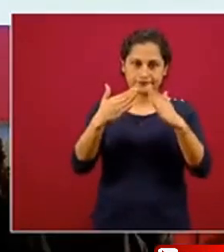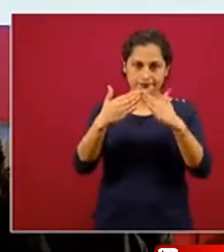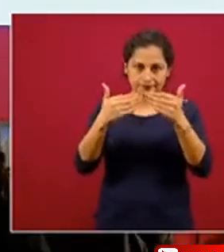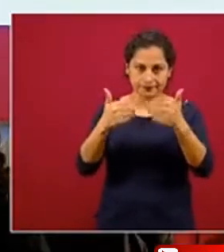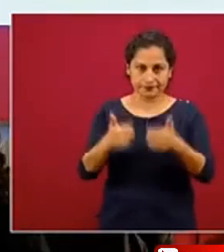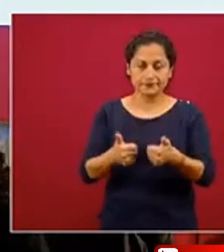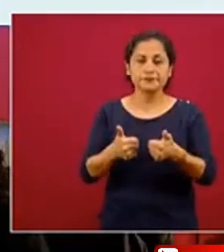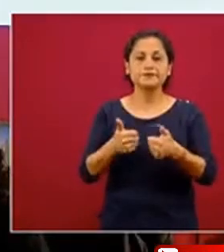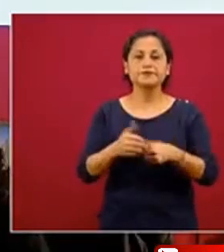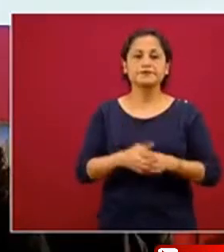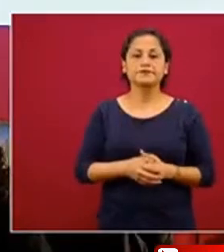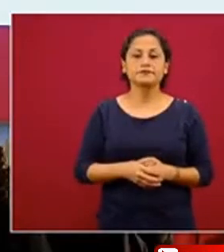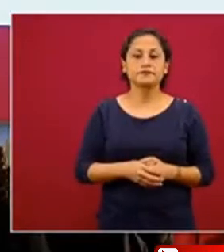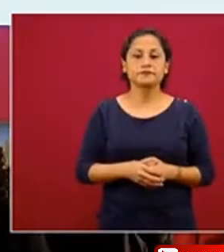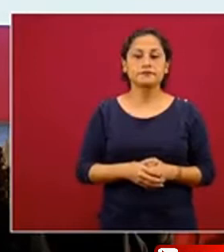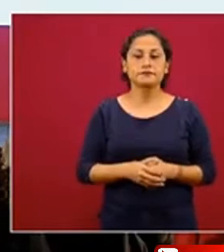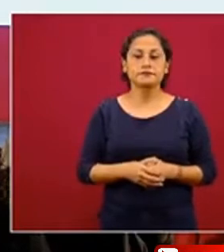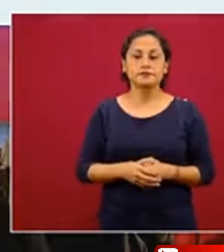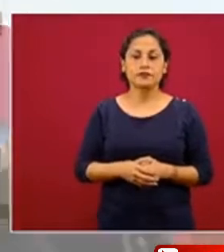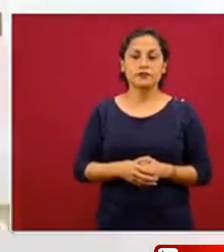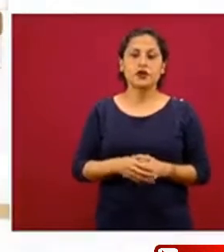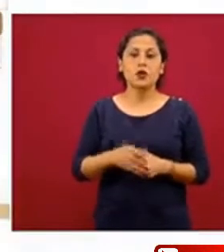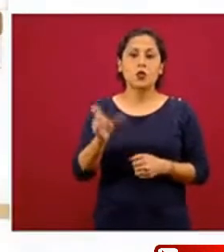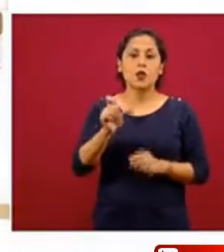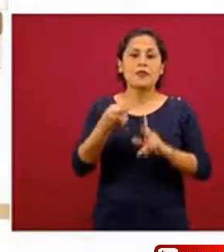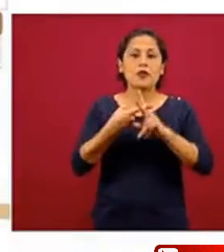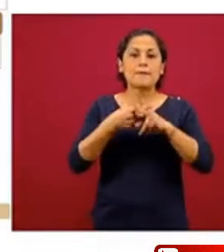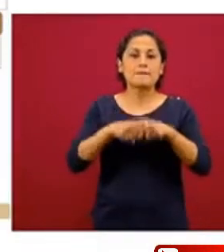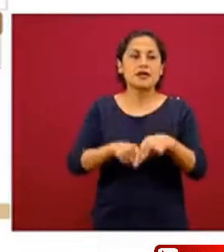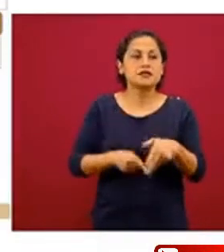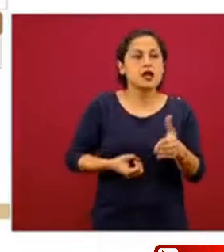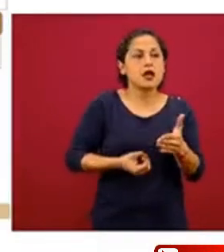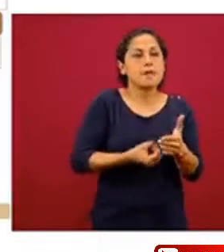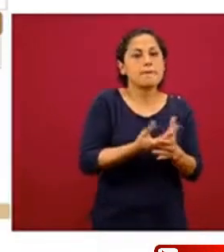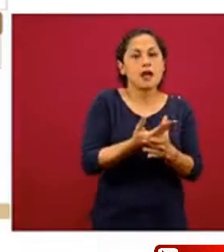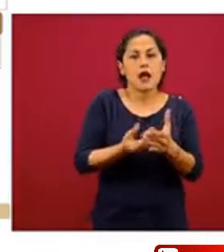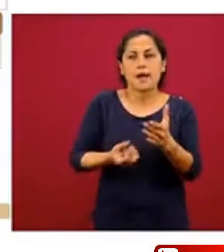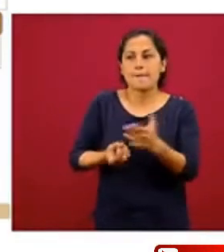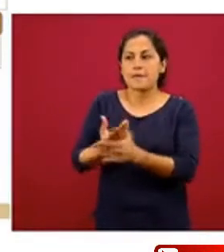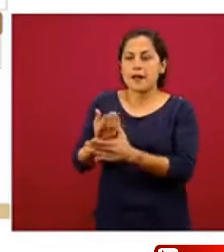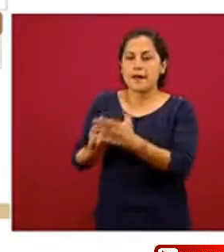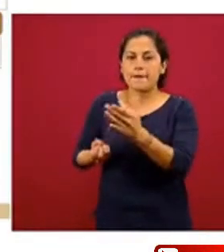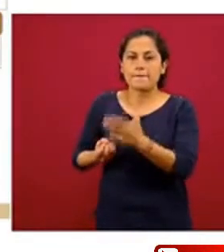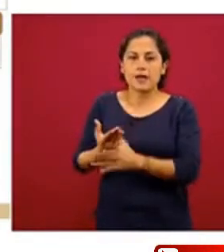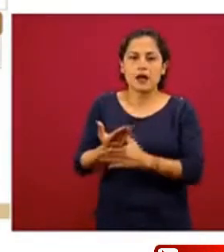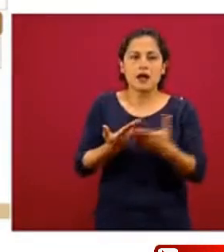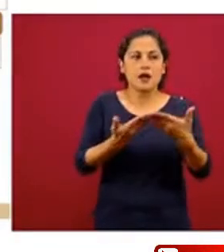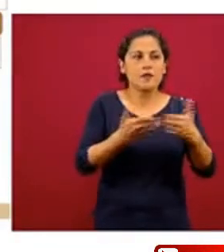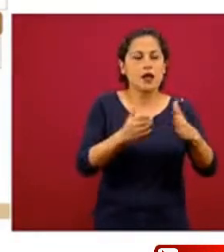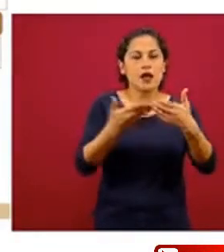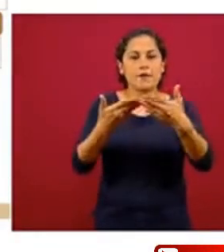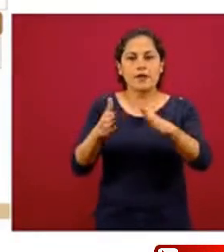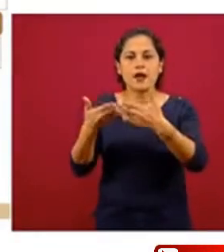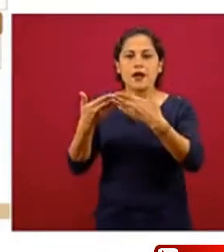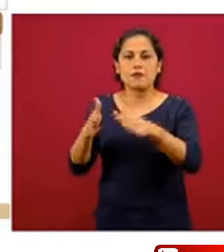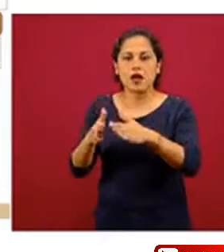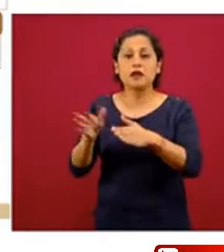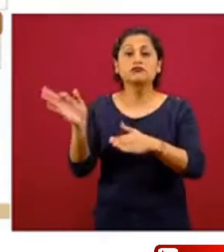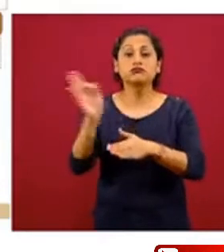modalidades de la actividad en el espacio público, puede haber repuntes de la epidemia. ¿Qué es lo que hay que